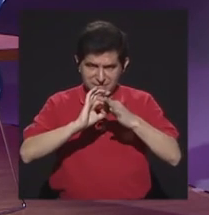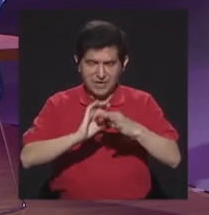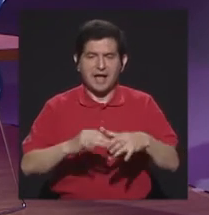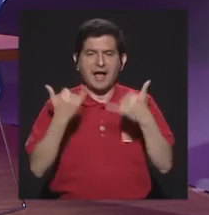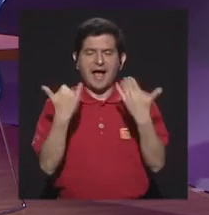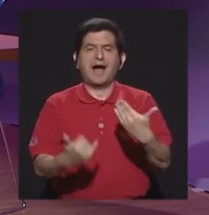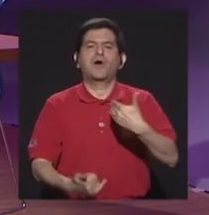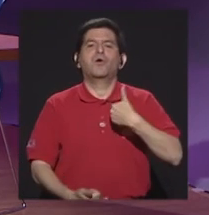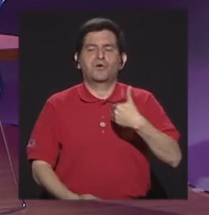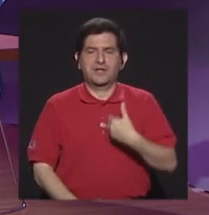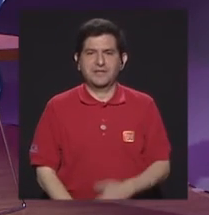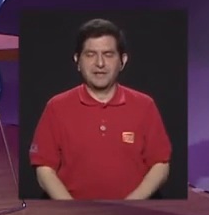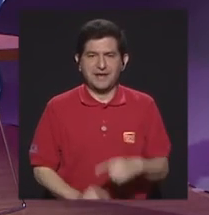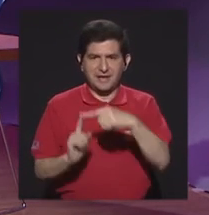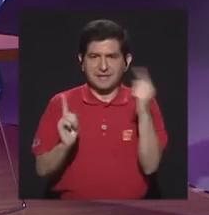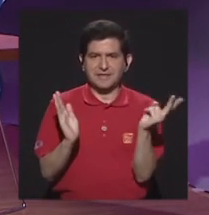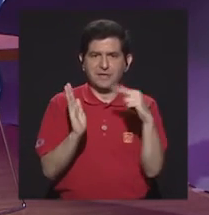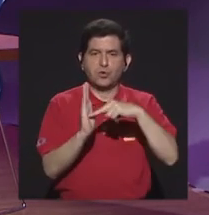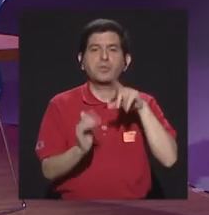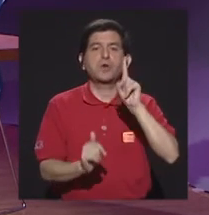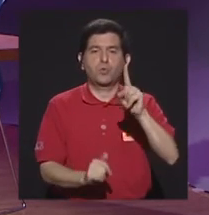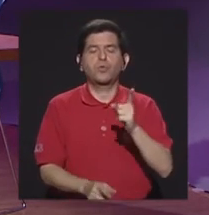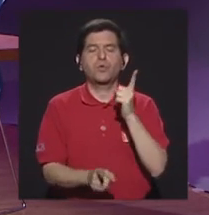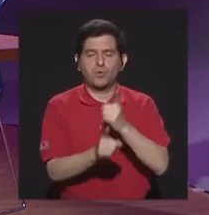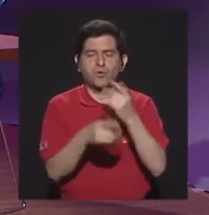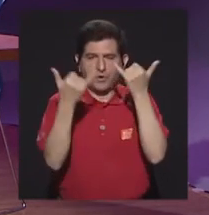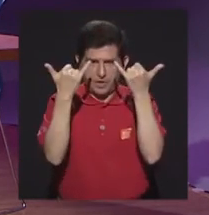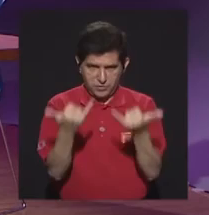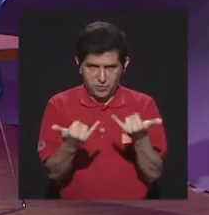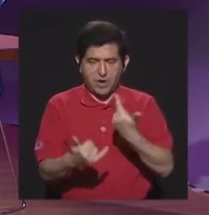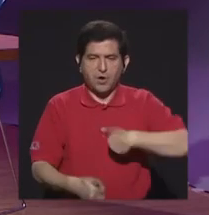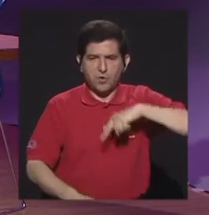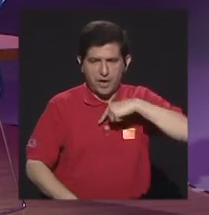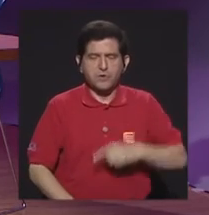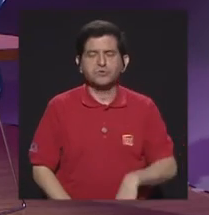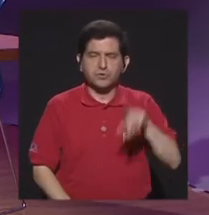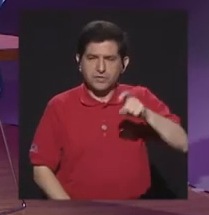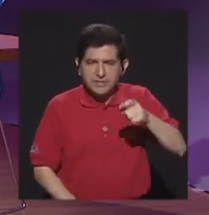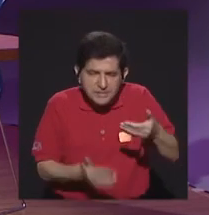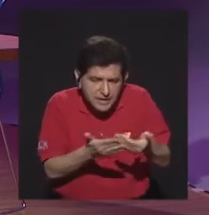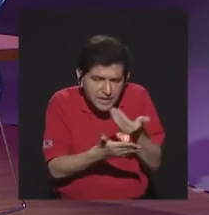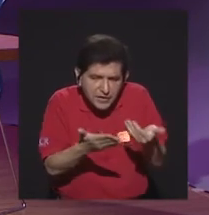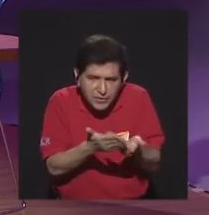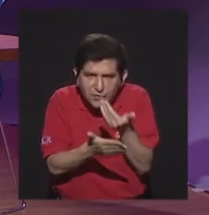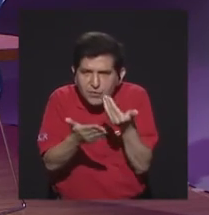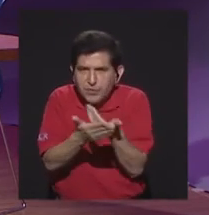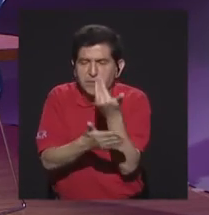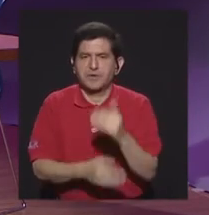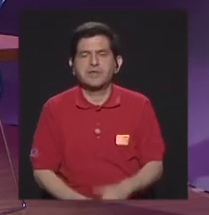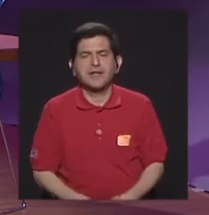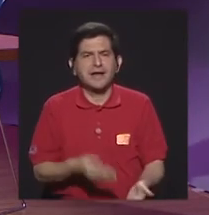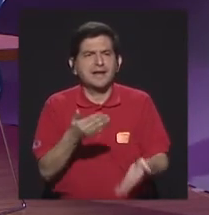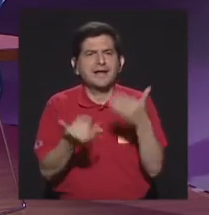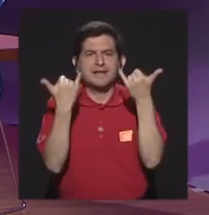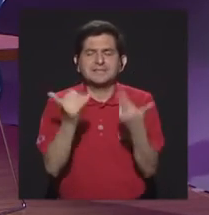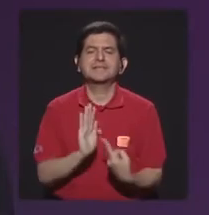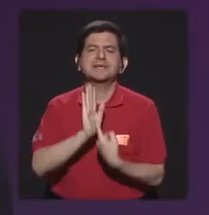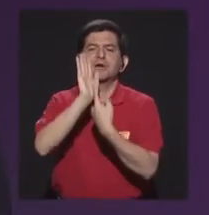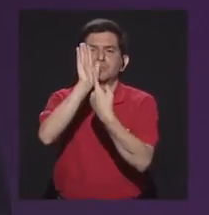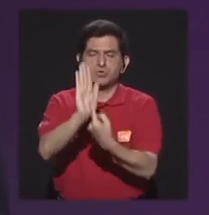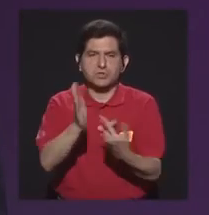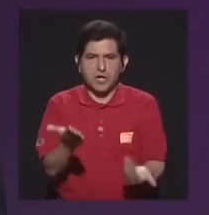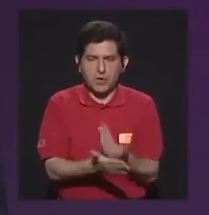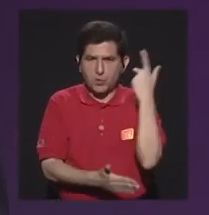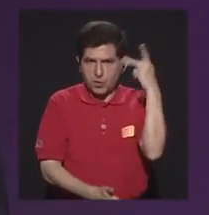tenemos actualmente data del 2001 y efectivamente en este momento la estamos renovando. justamente está a punto de presentarse la